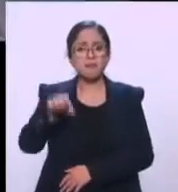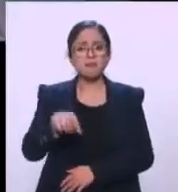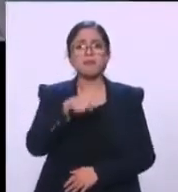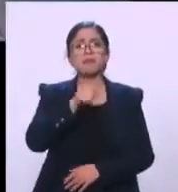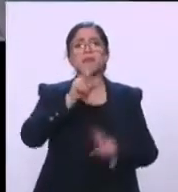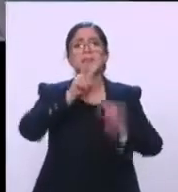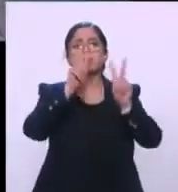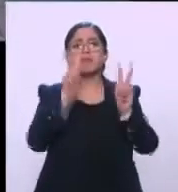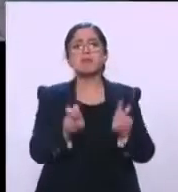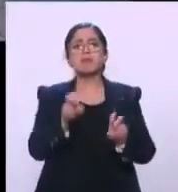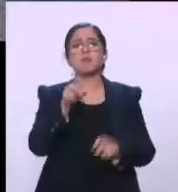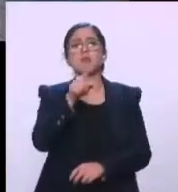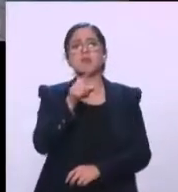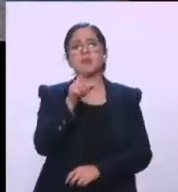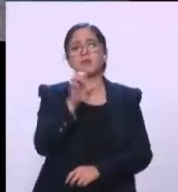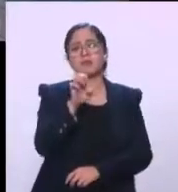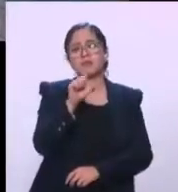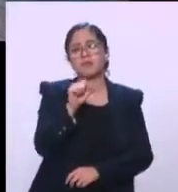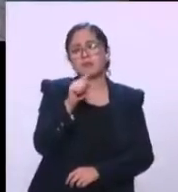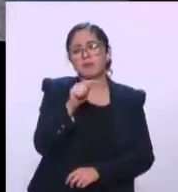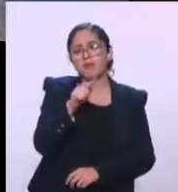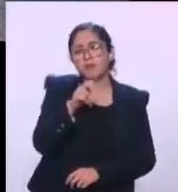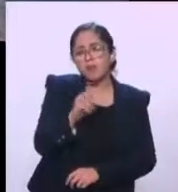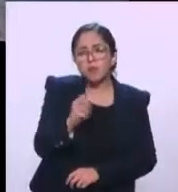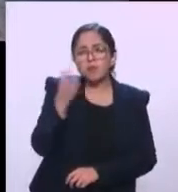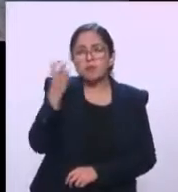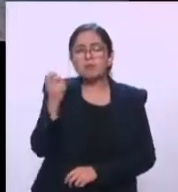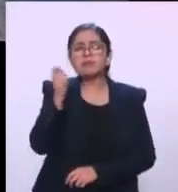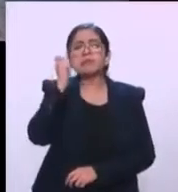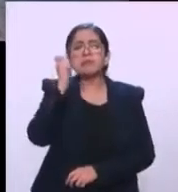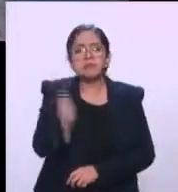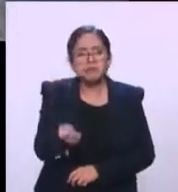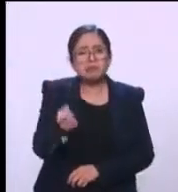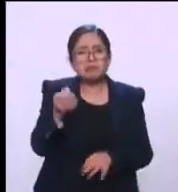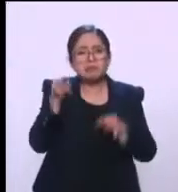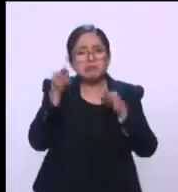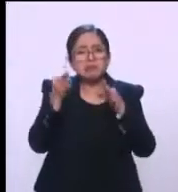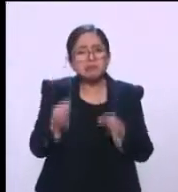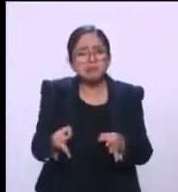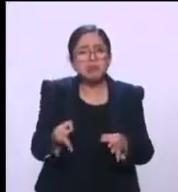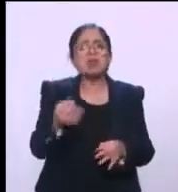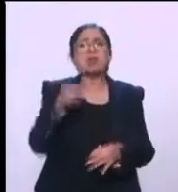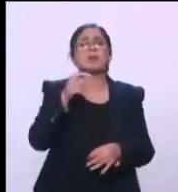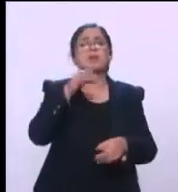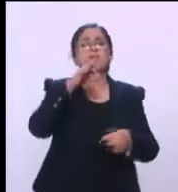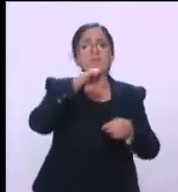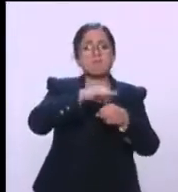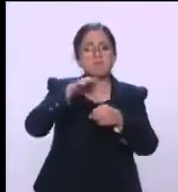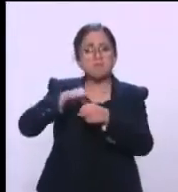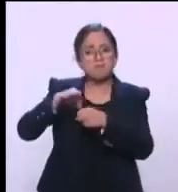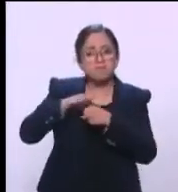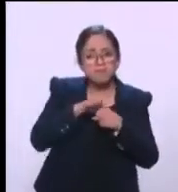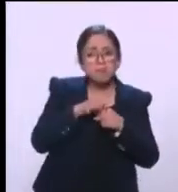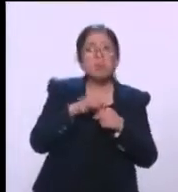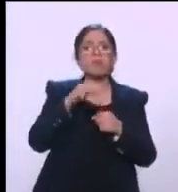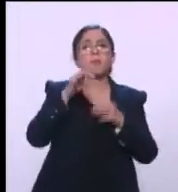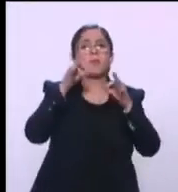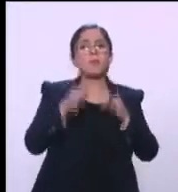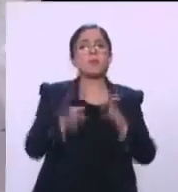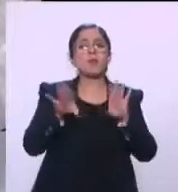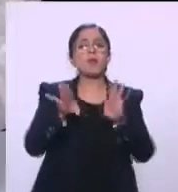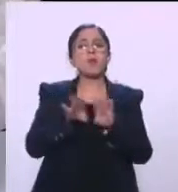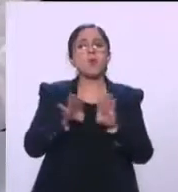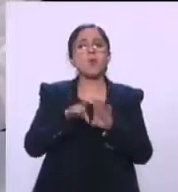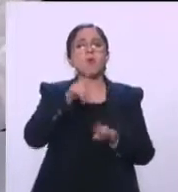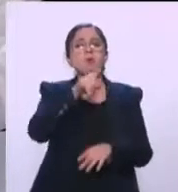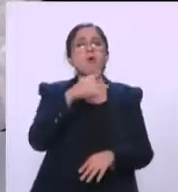estado, es la traducción que ellos pusieron, pero en realidad que estaban diciendo que la elección se iba a cometer un fraude.